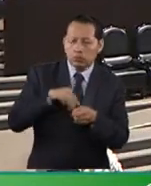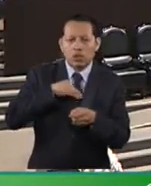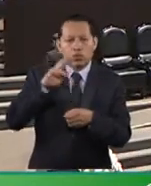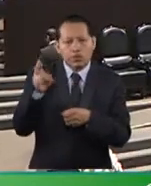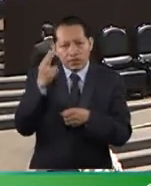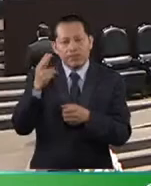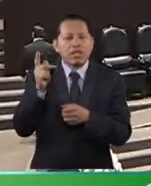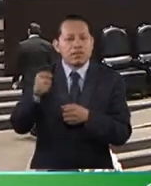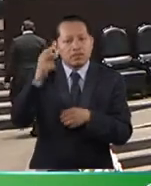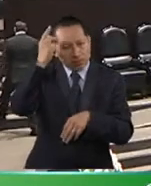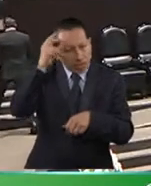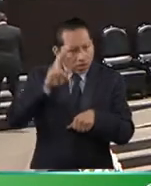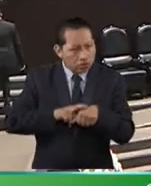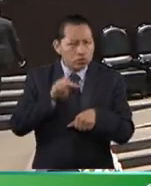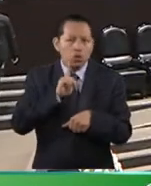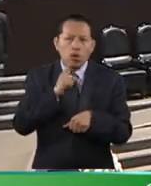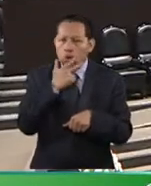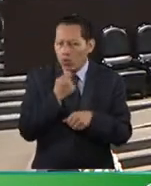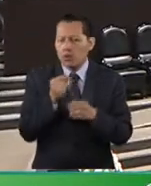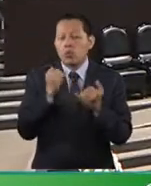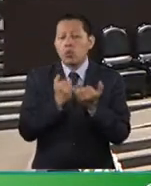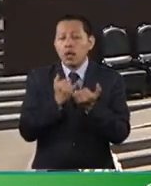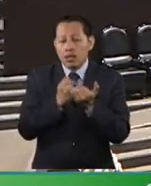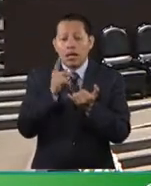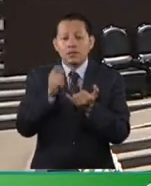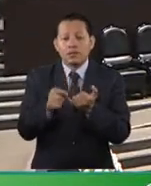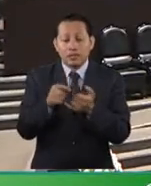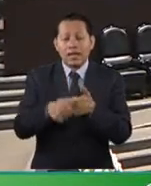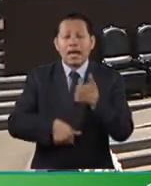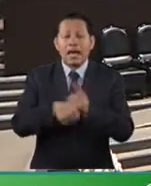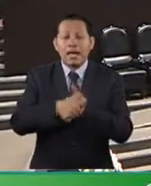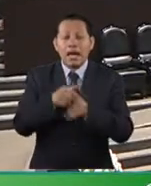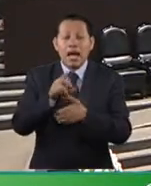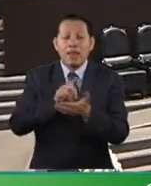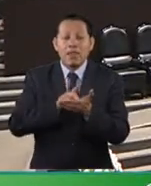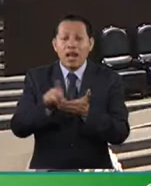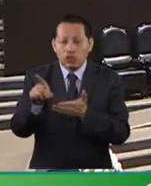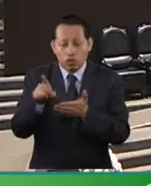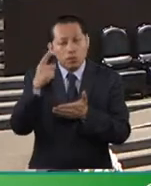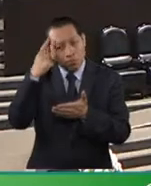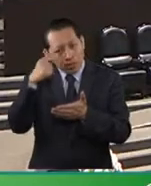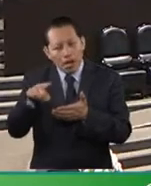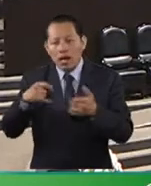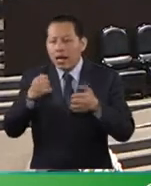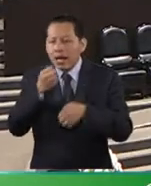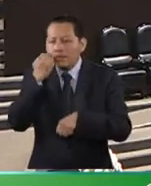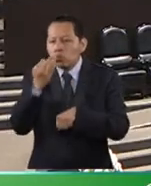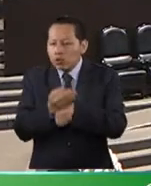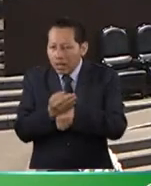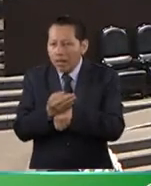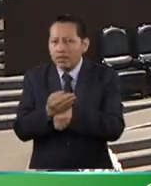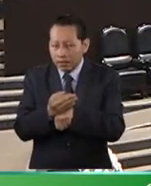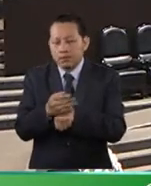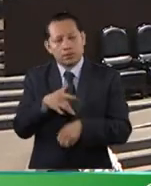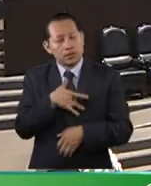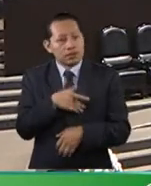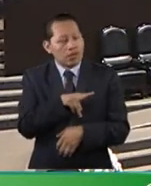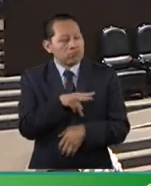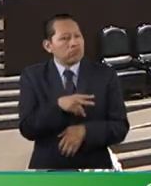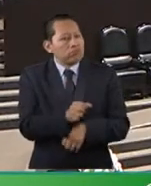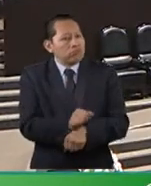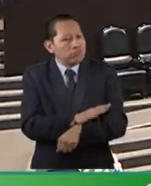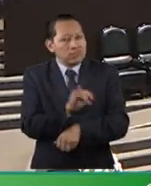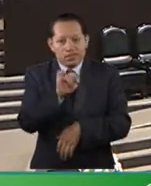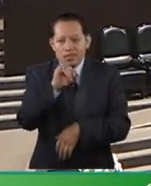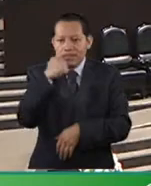rectores las rectoras los directores de la carrera de derecho para que fuera una aliciente para los estudiantes el poder llegar a ocupar una